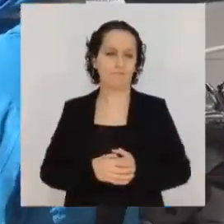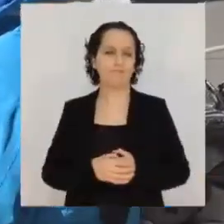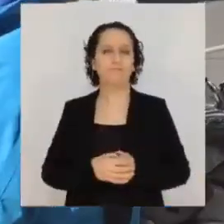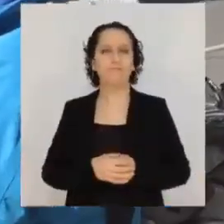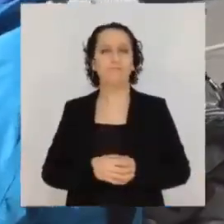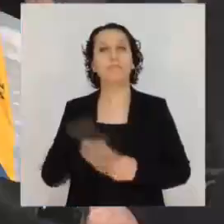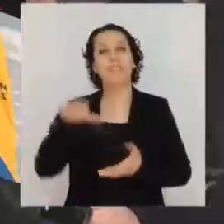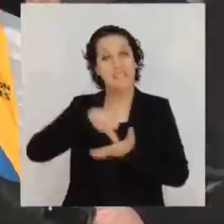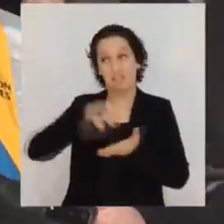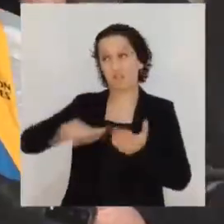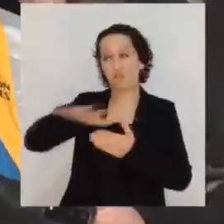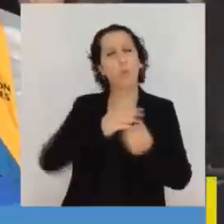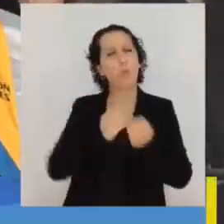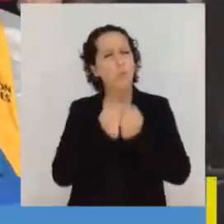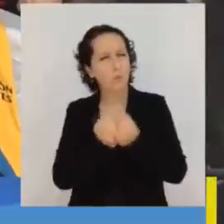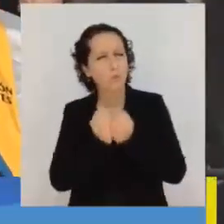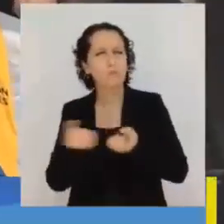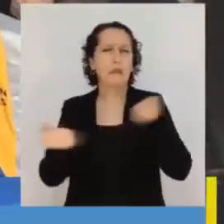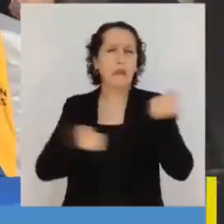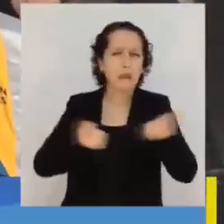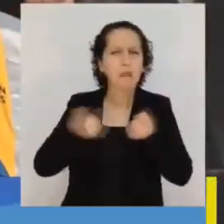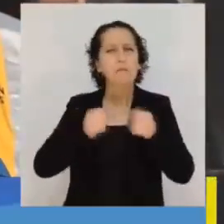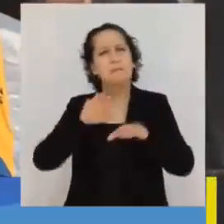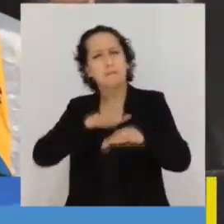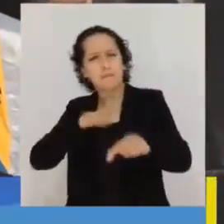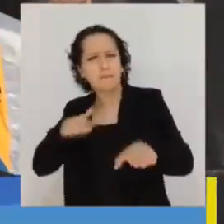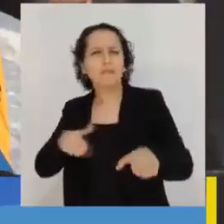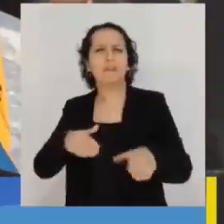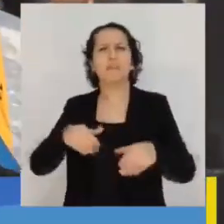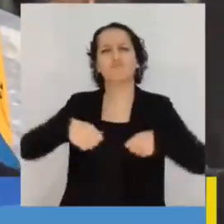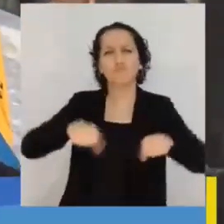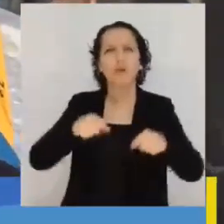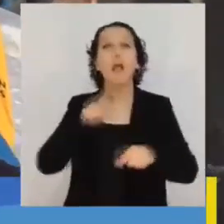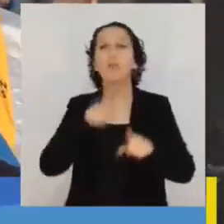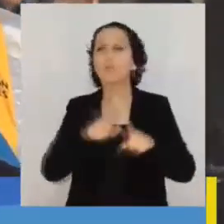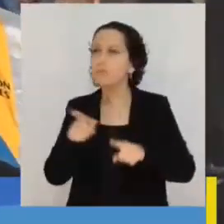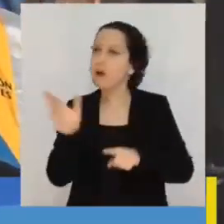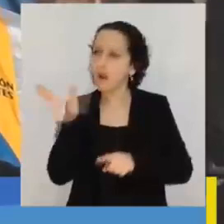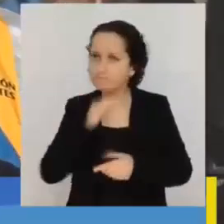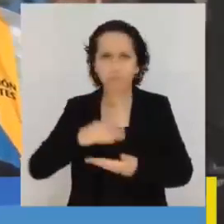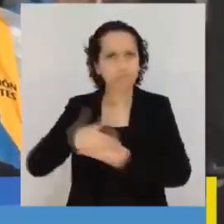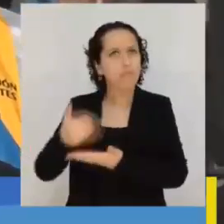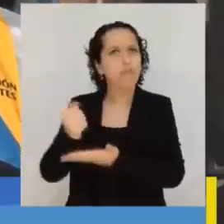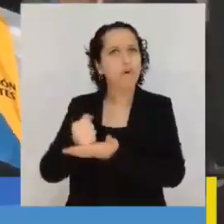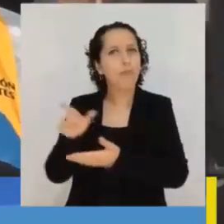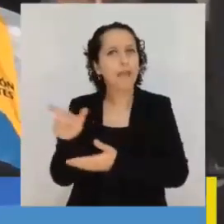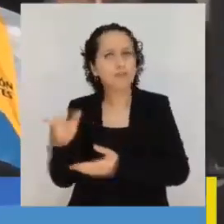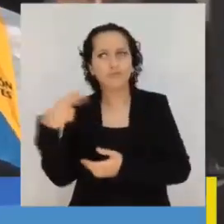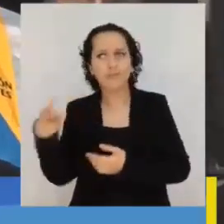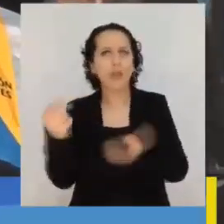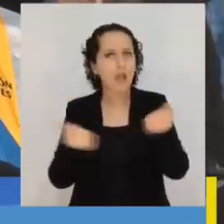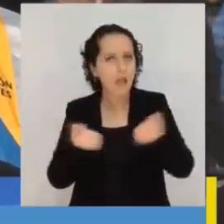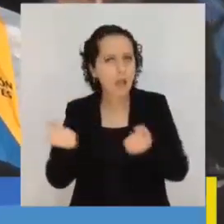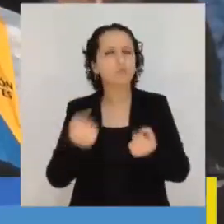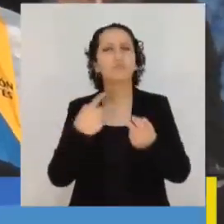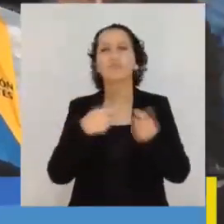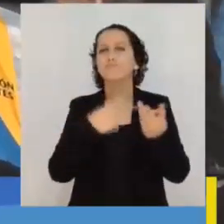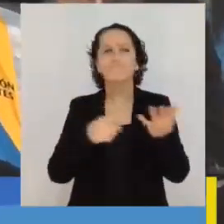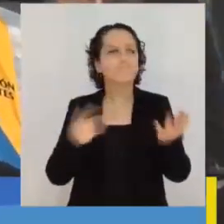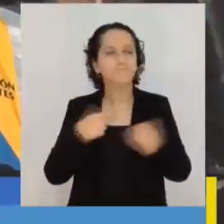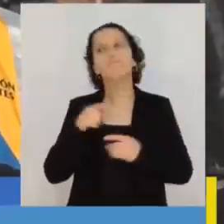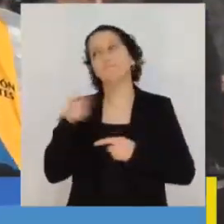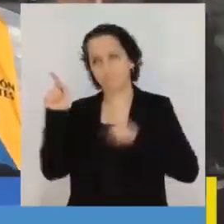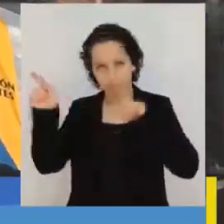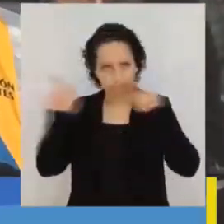se encuentra con bastante flujo vehicular. Sabemos que también muchos vehículos se encuentran en una situación irregular. Nosotros hemos dispuesto de equipos municipales para que estén